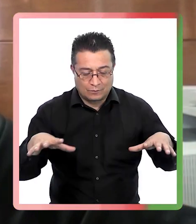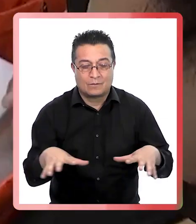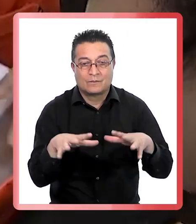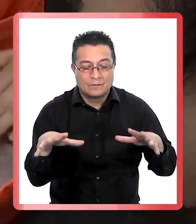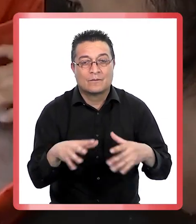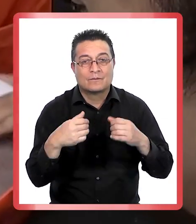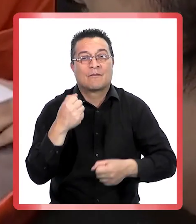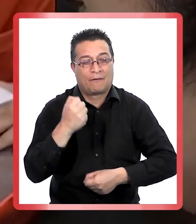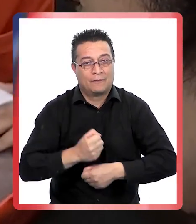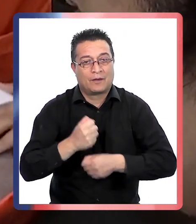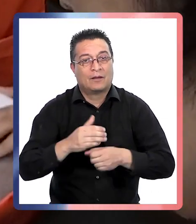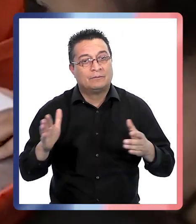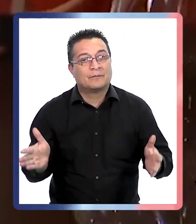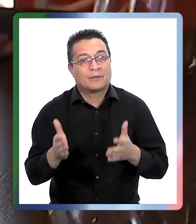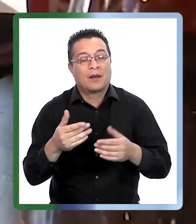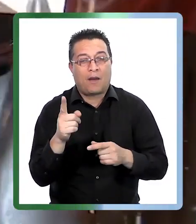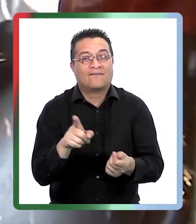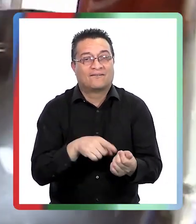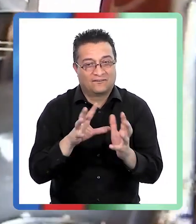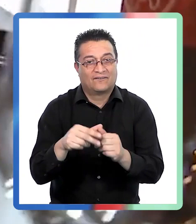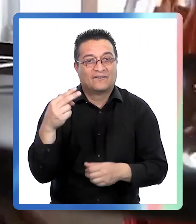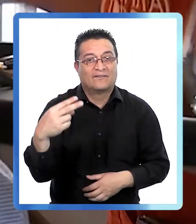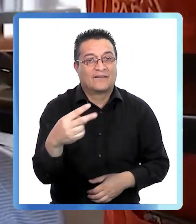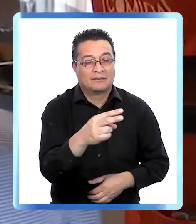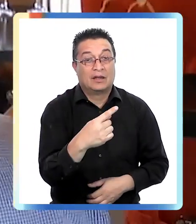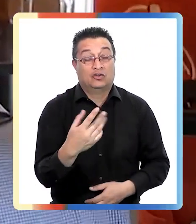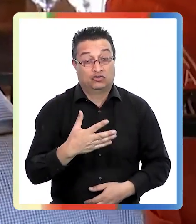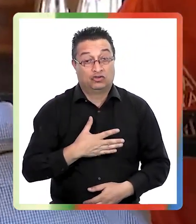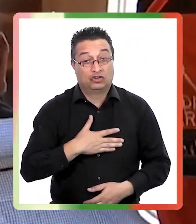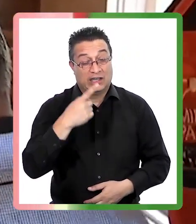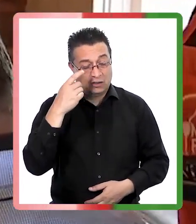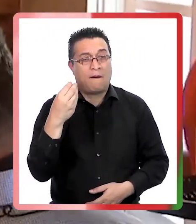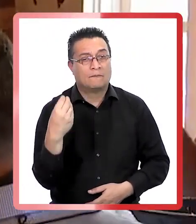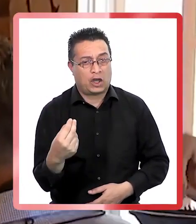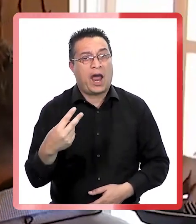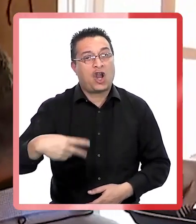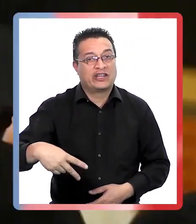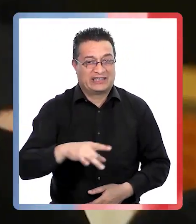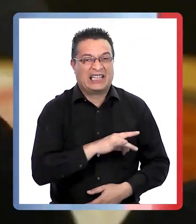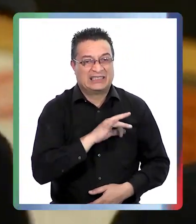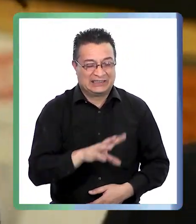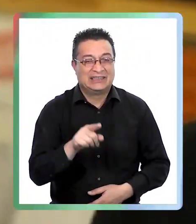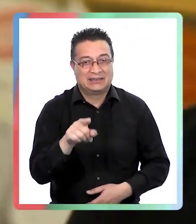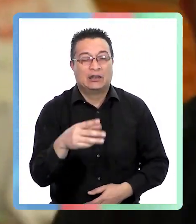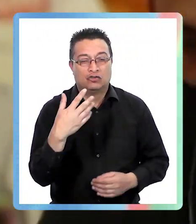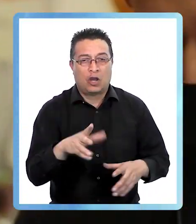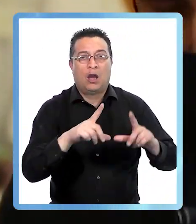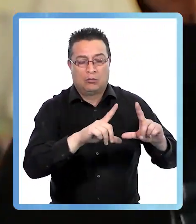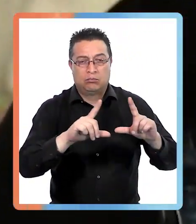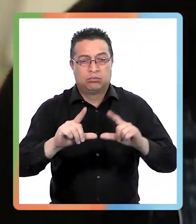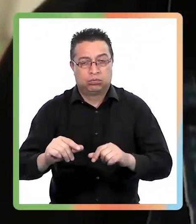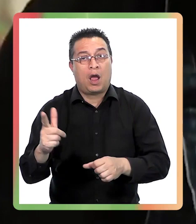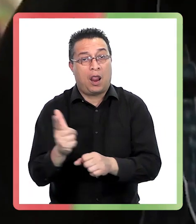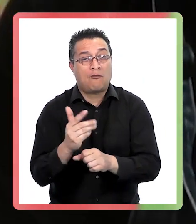su empeño para trabajar y sacar adelante, ¿cierto?, su familia. Entonces, yo creo que va a ser una buena noticia. En Chile, además, Scarlett, ya se redujo